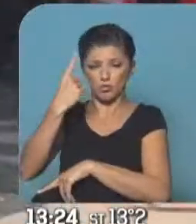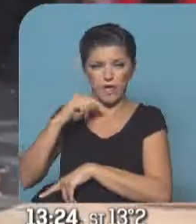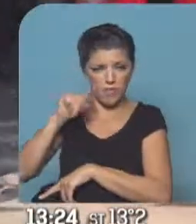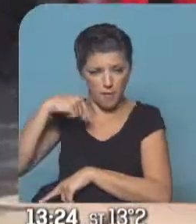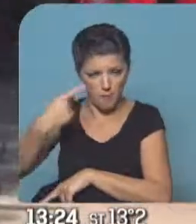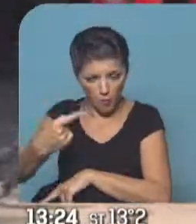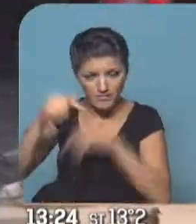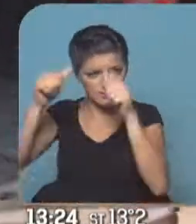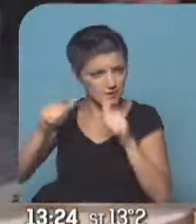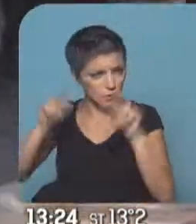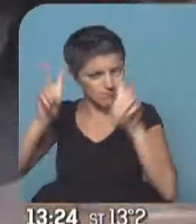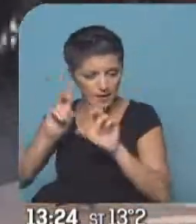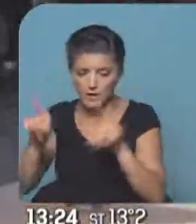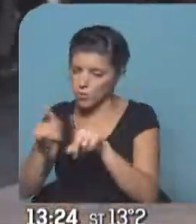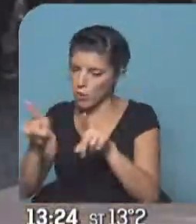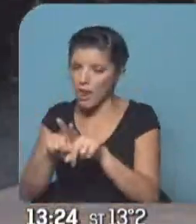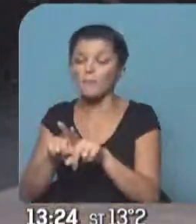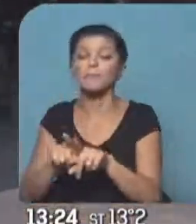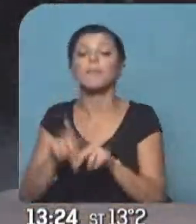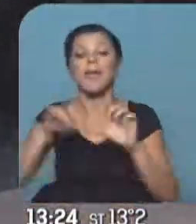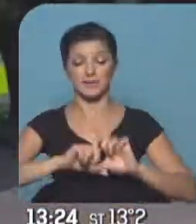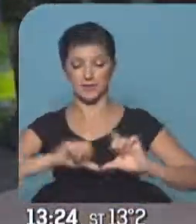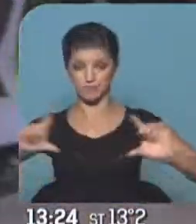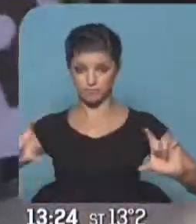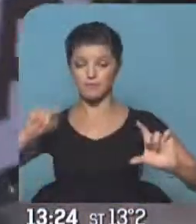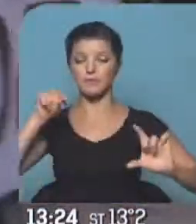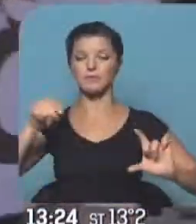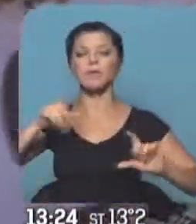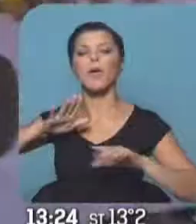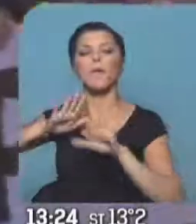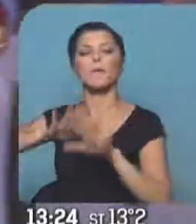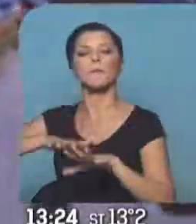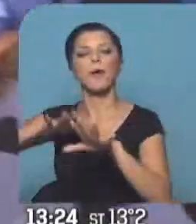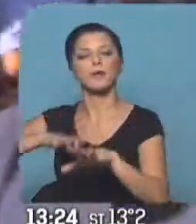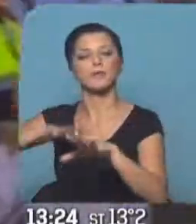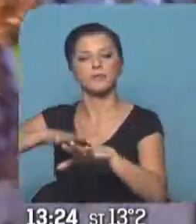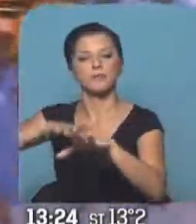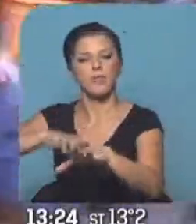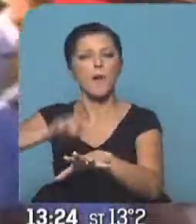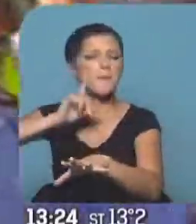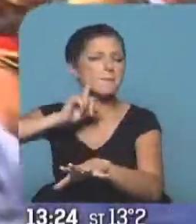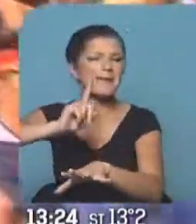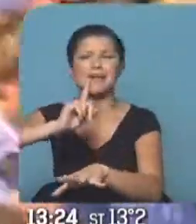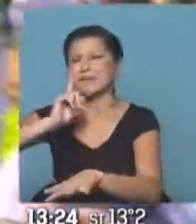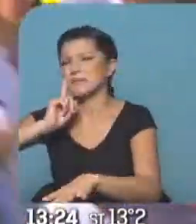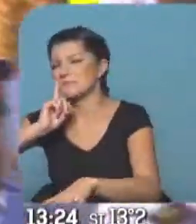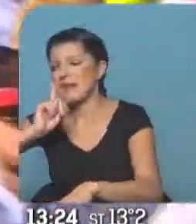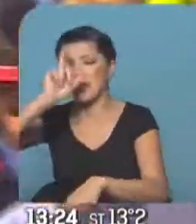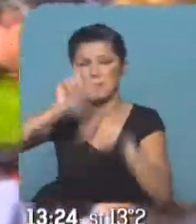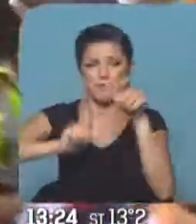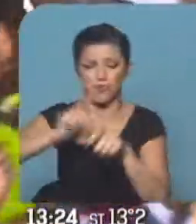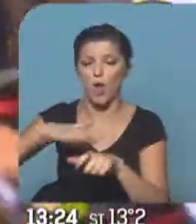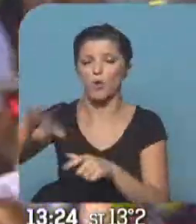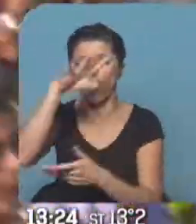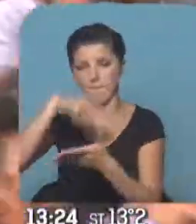semana pasada no te importa entonces es el cartel con el que marchan en este momento estos miles y miles por barcelona